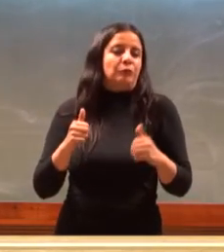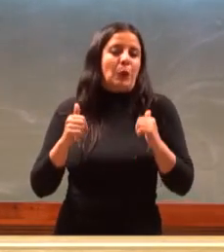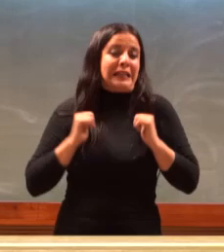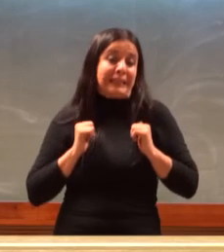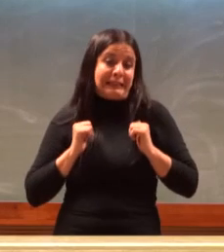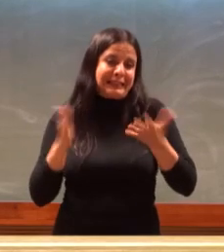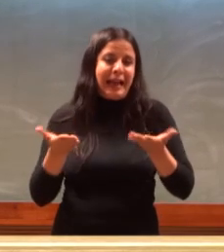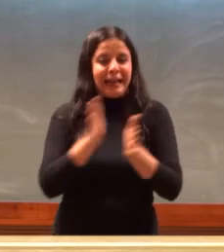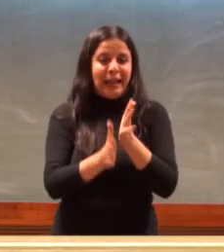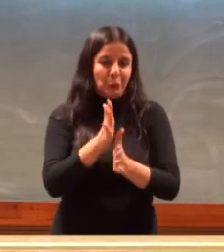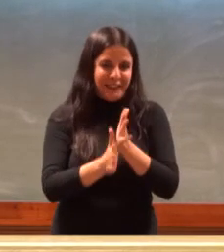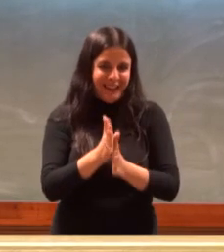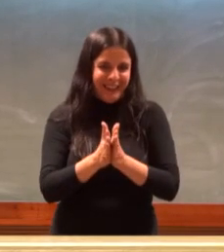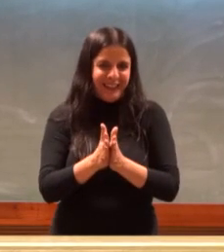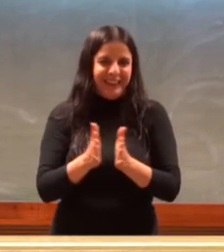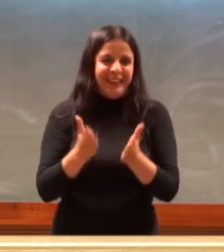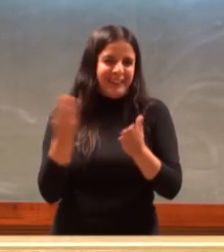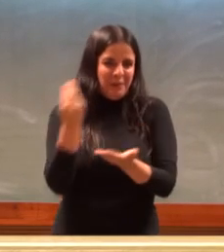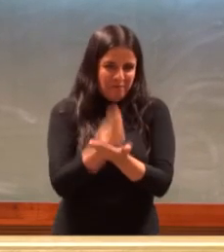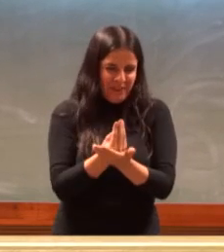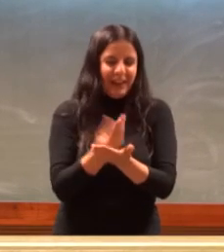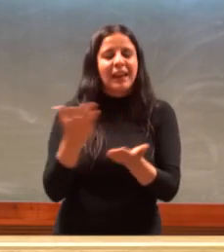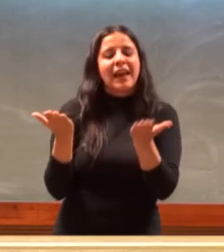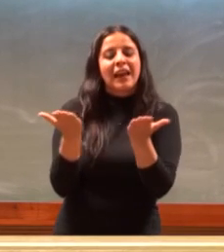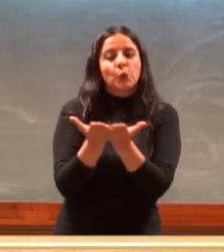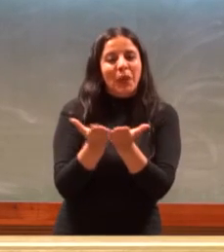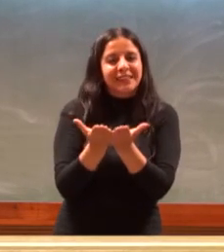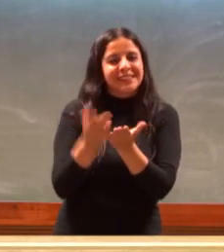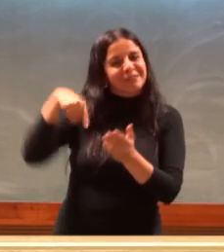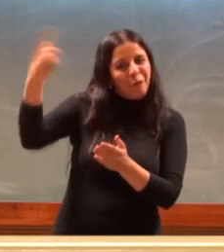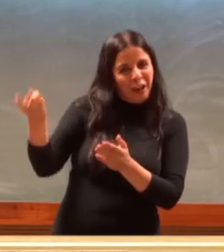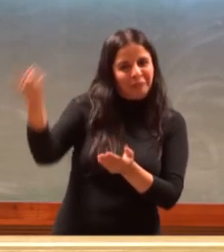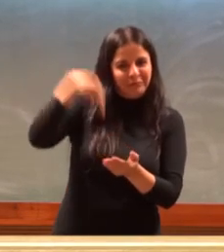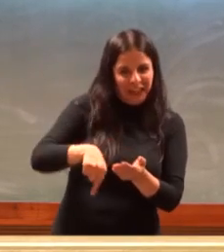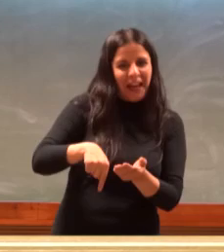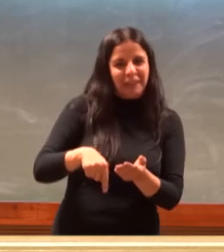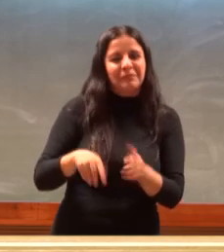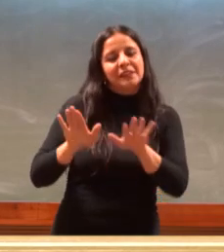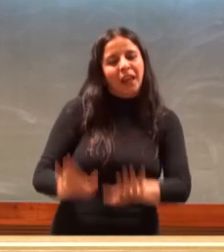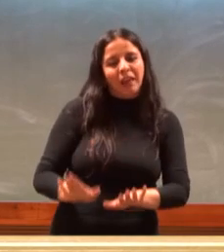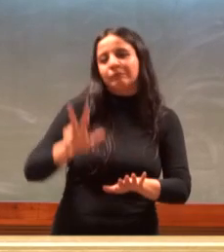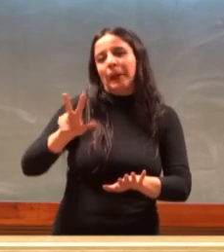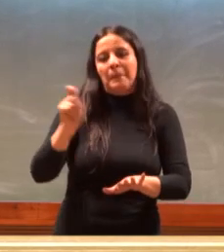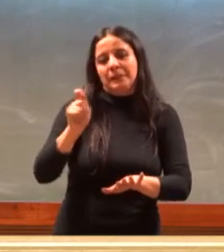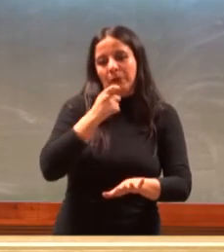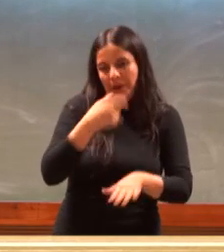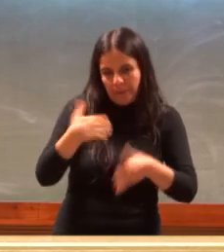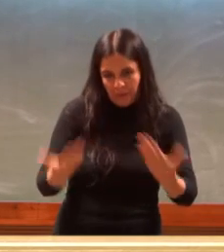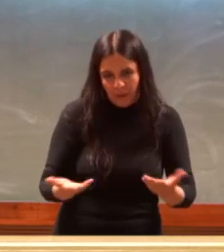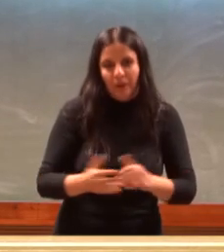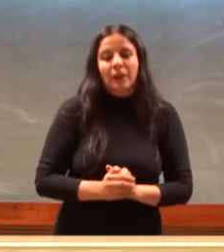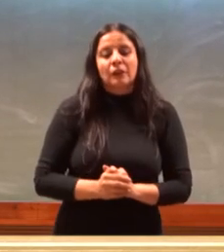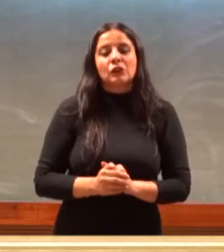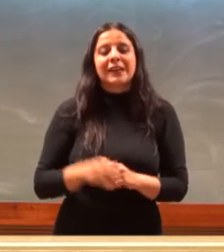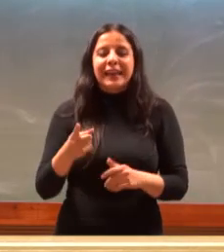facultad nos parece que que es fundamental en este sentido pensar en la investigación con entendiendo estas